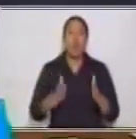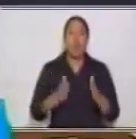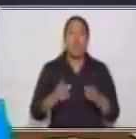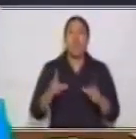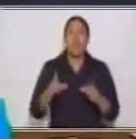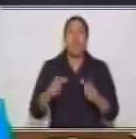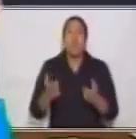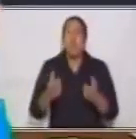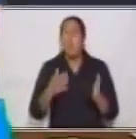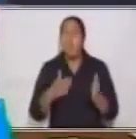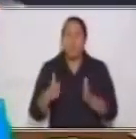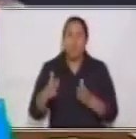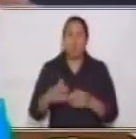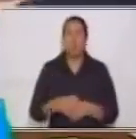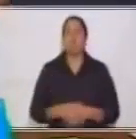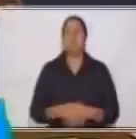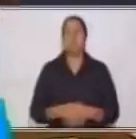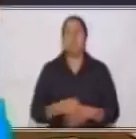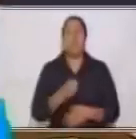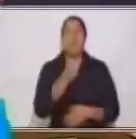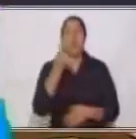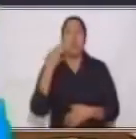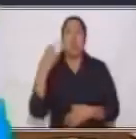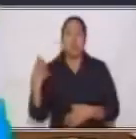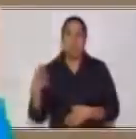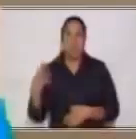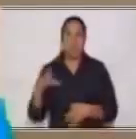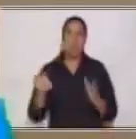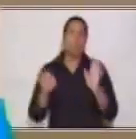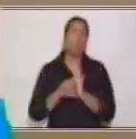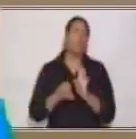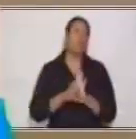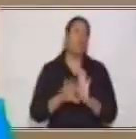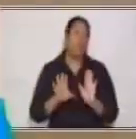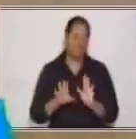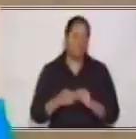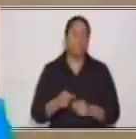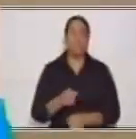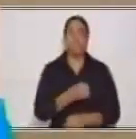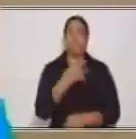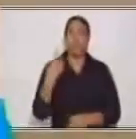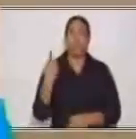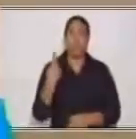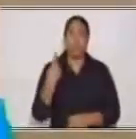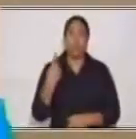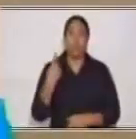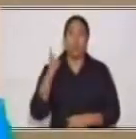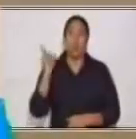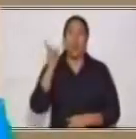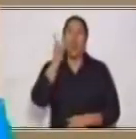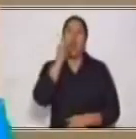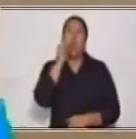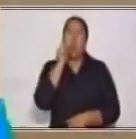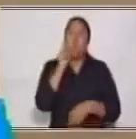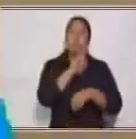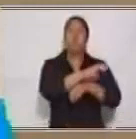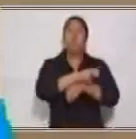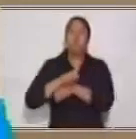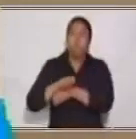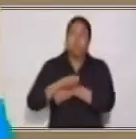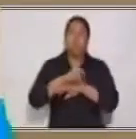identificando por números. Por ejemplo, número 1, el hombre sembró milpa y no la